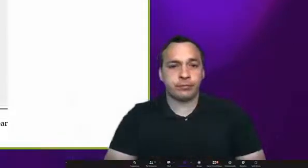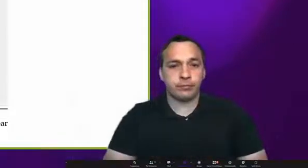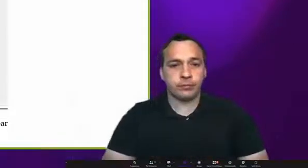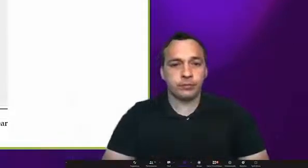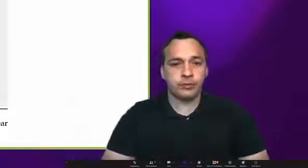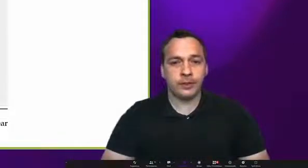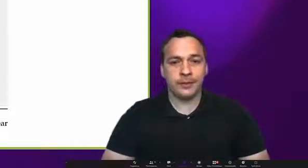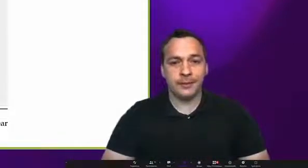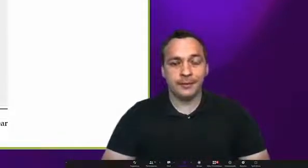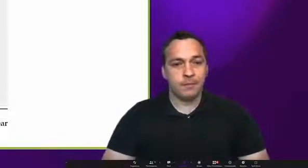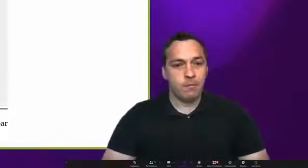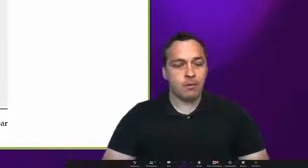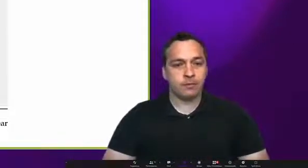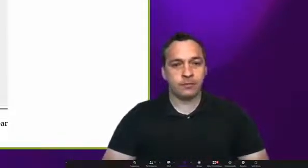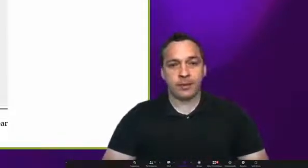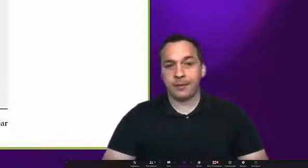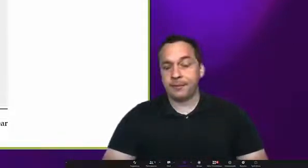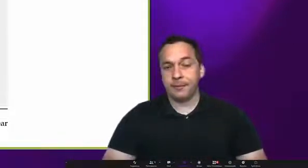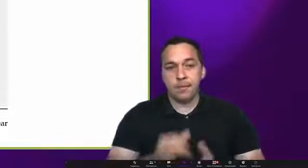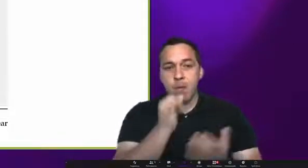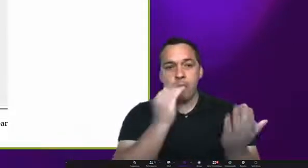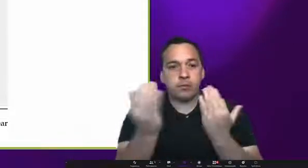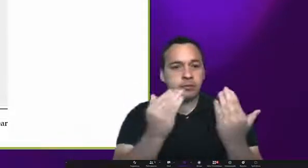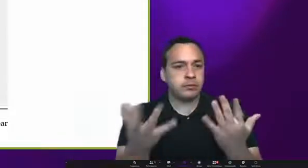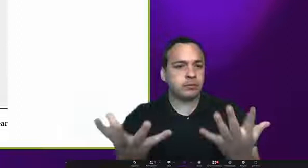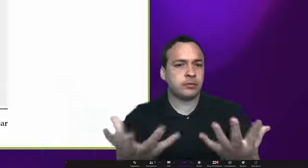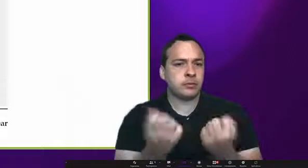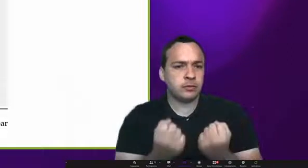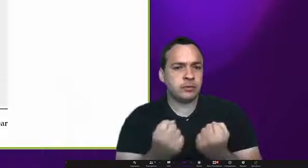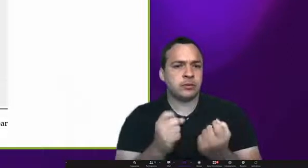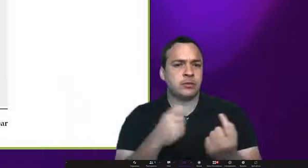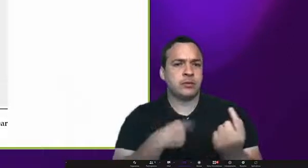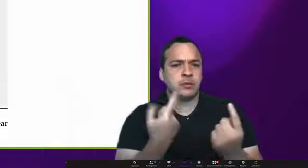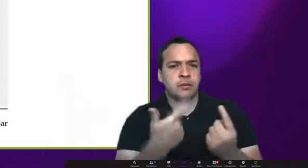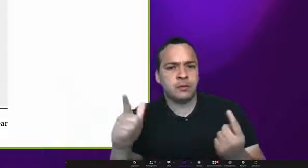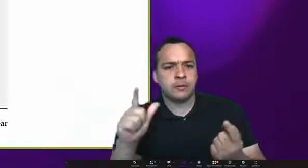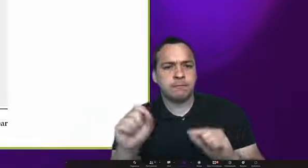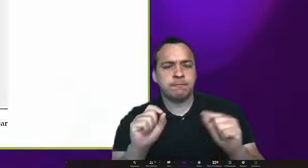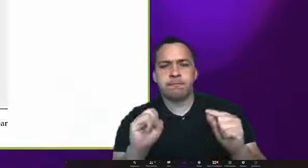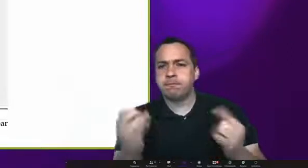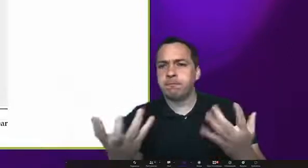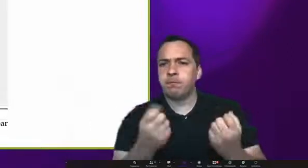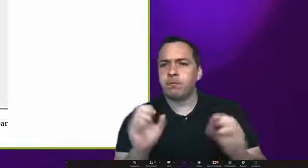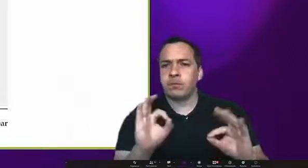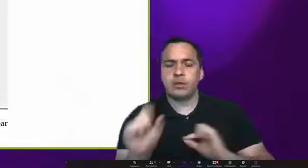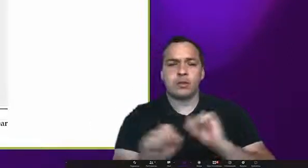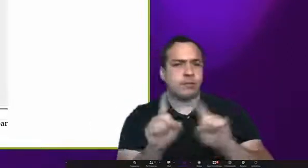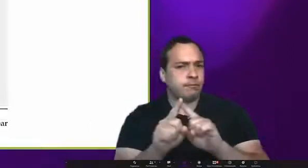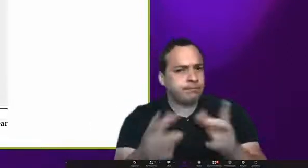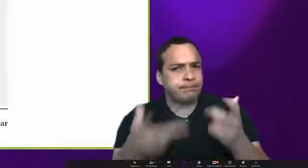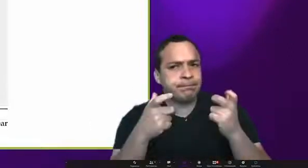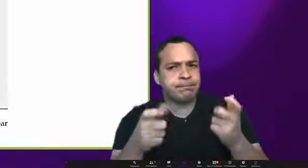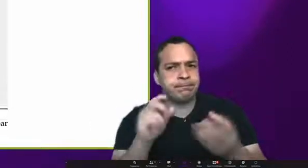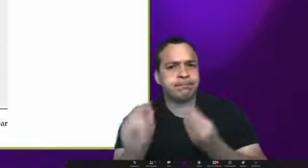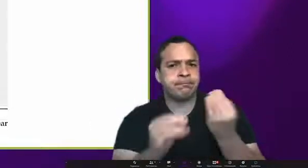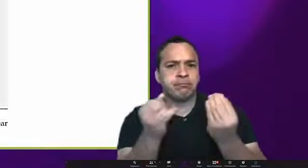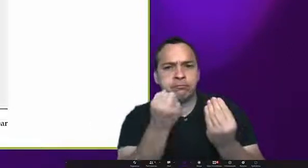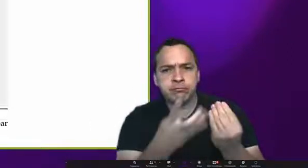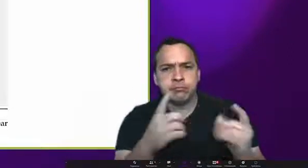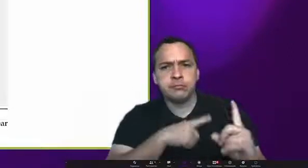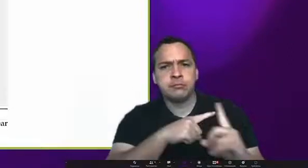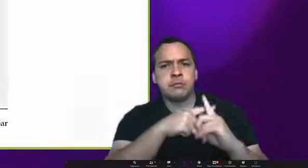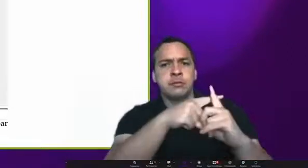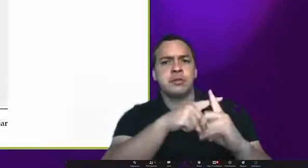con terapias de tipo no receptiva, vemos también que existe un beneficio en este primer